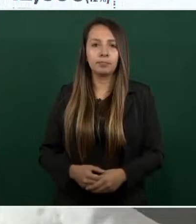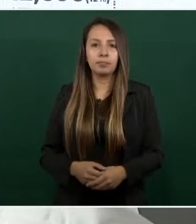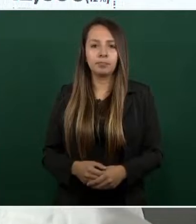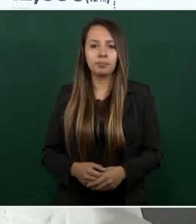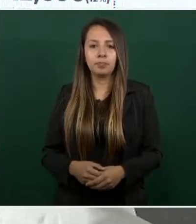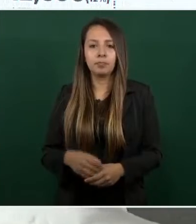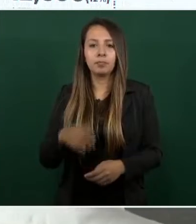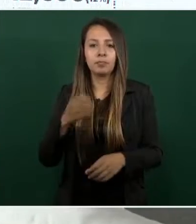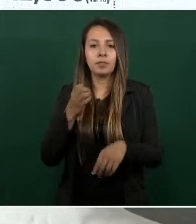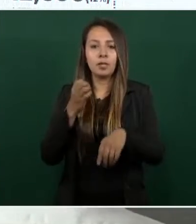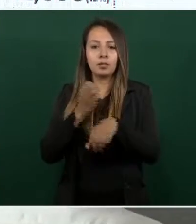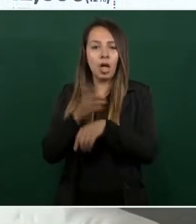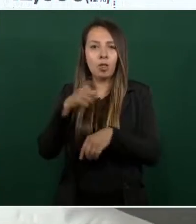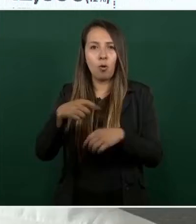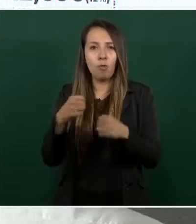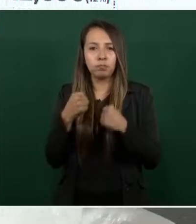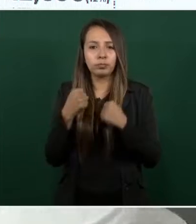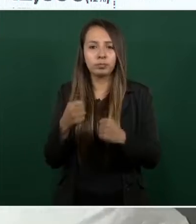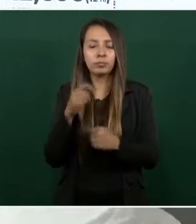fuerza continúa en